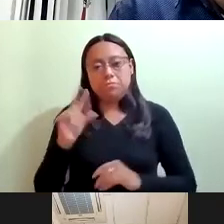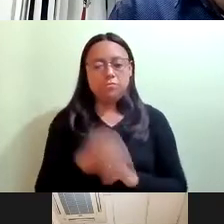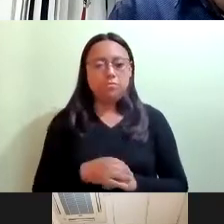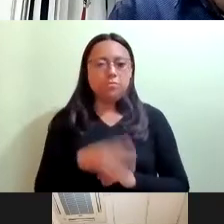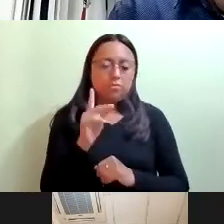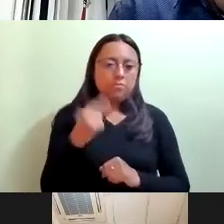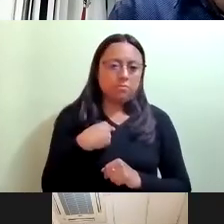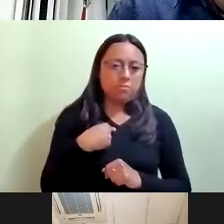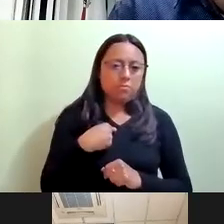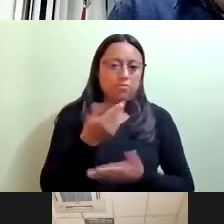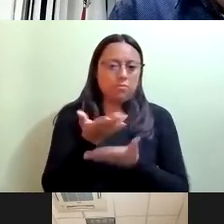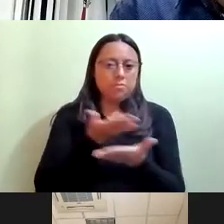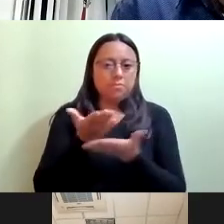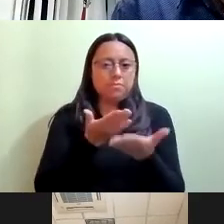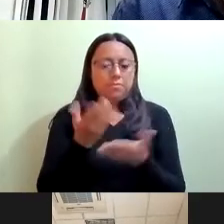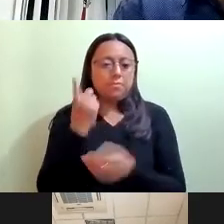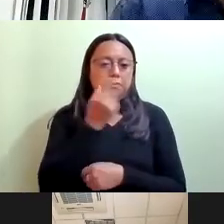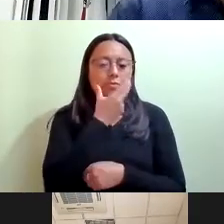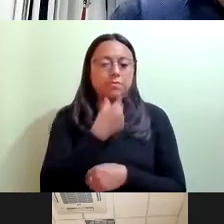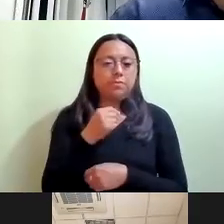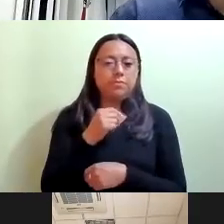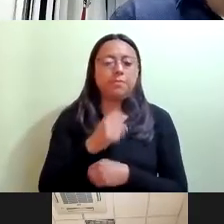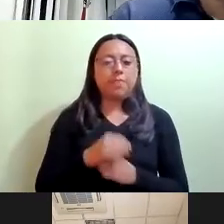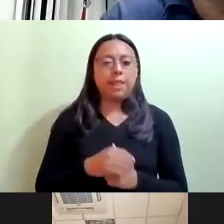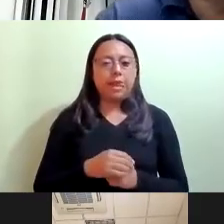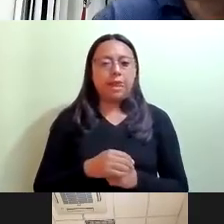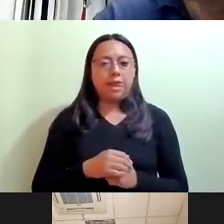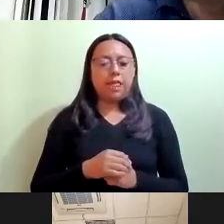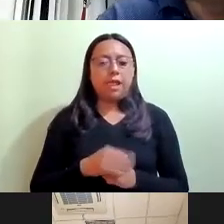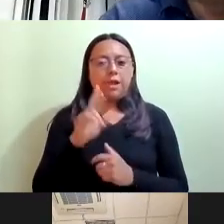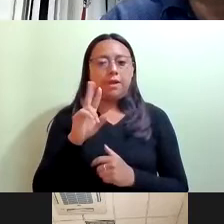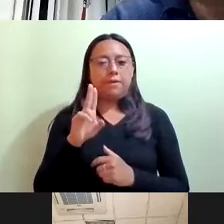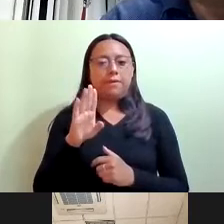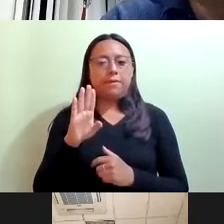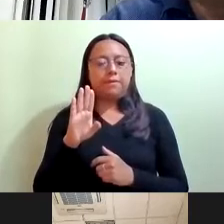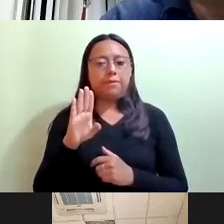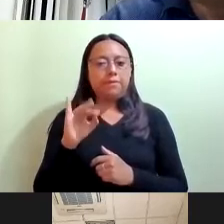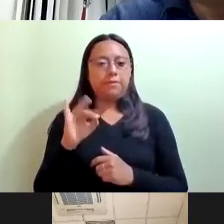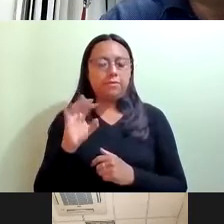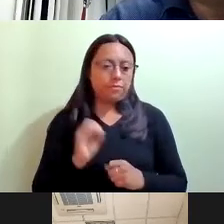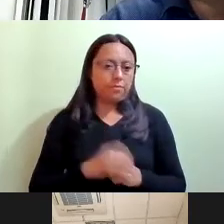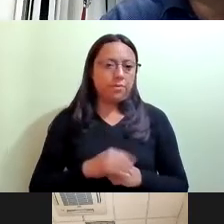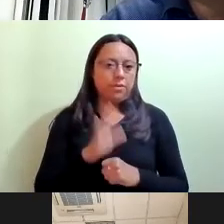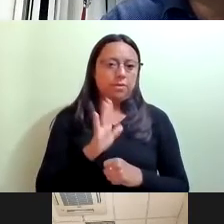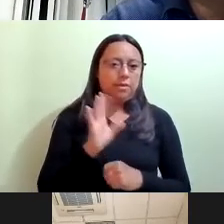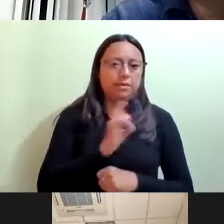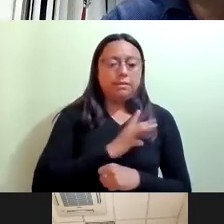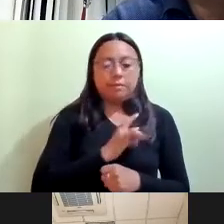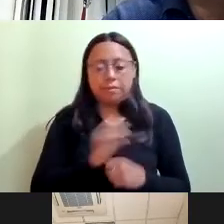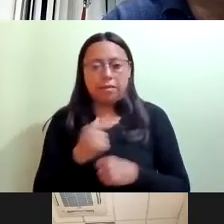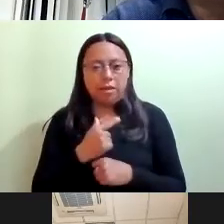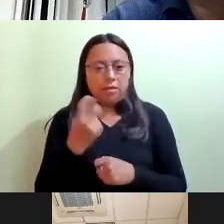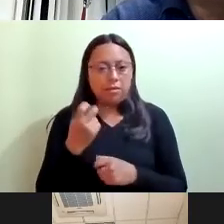comparto con el diputado Rubio que lo que zozobra no falta. Entonces, si podemos ser todavía más